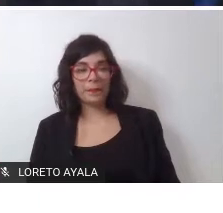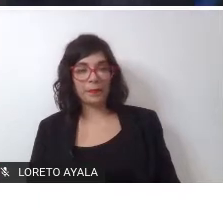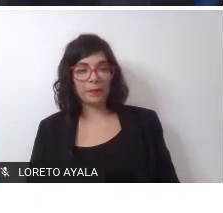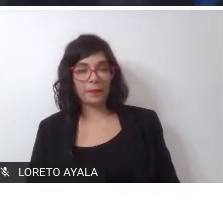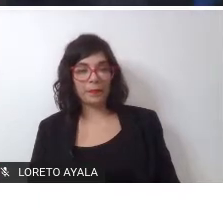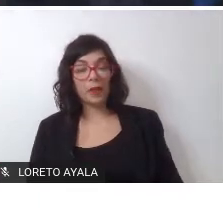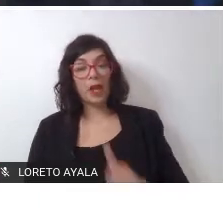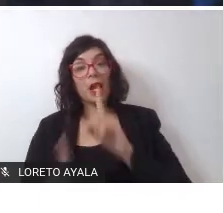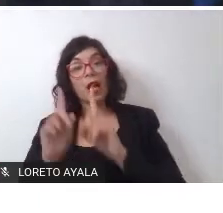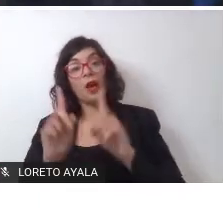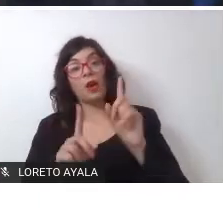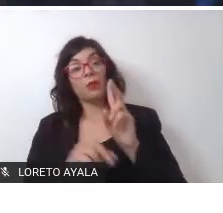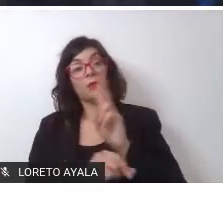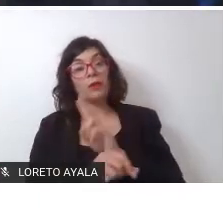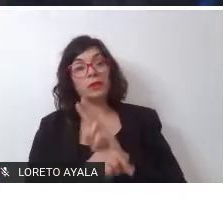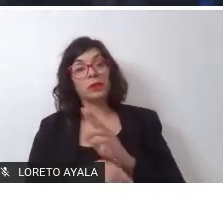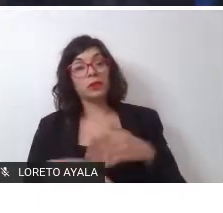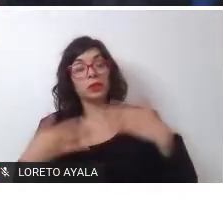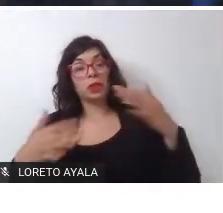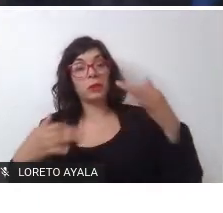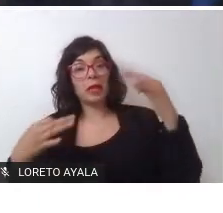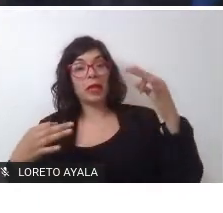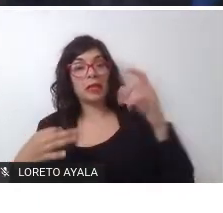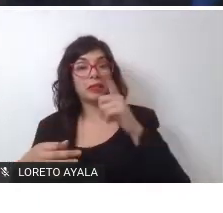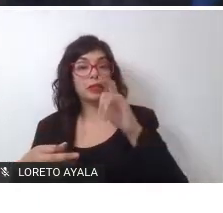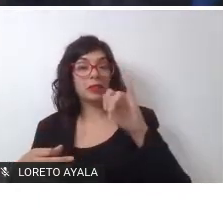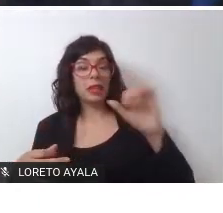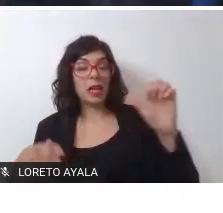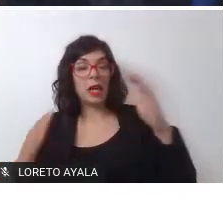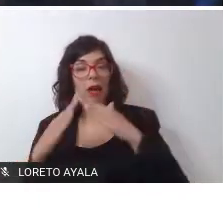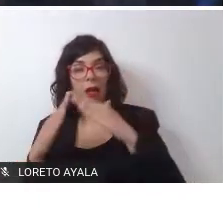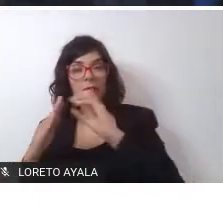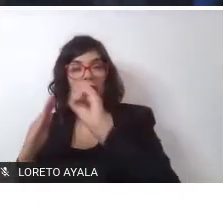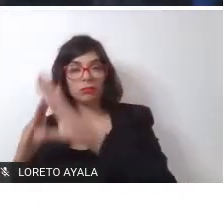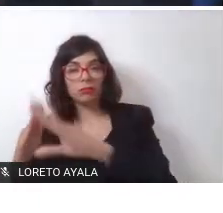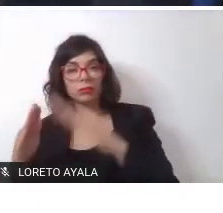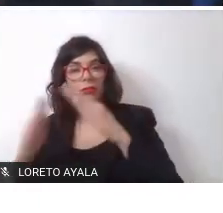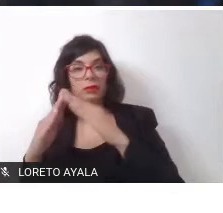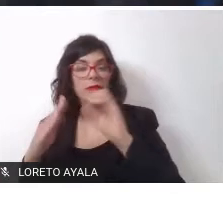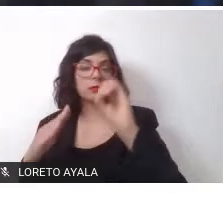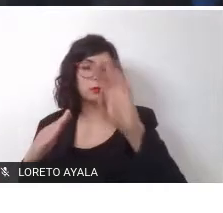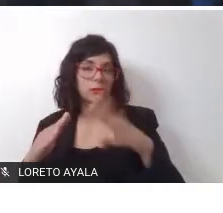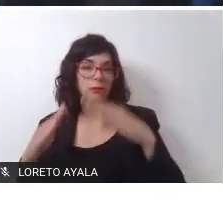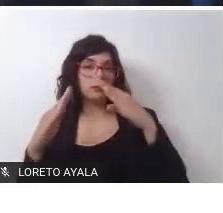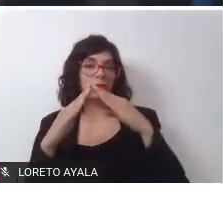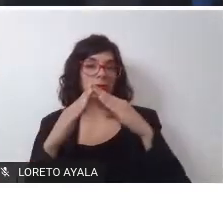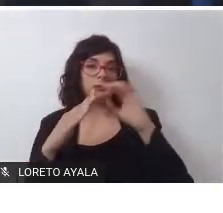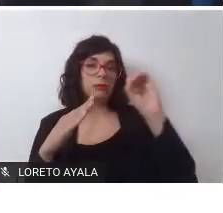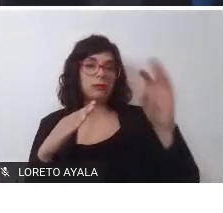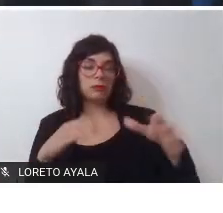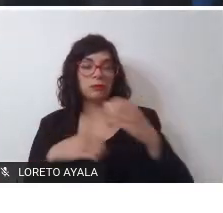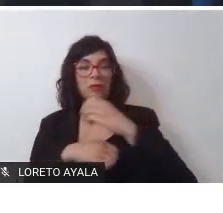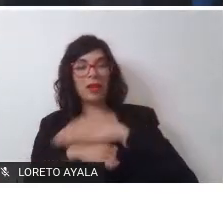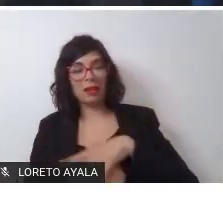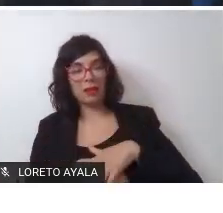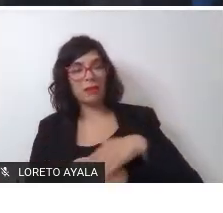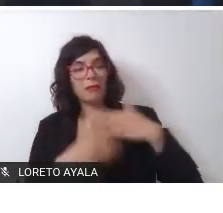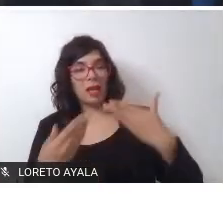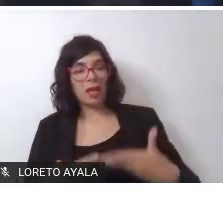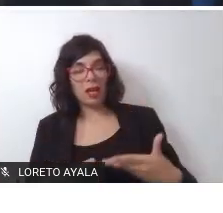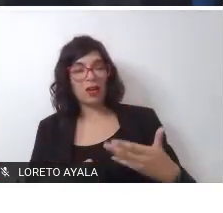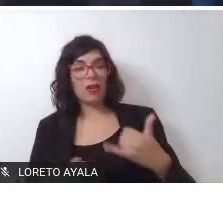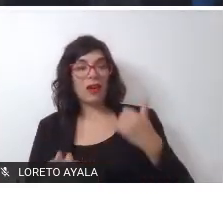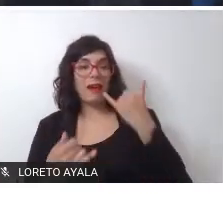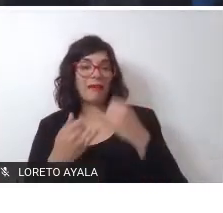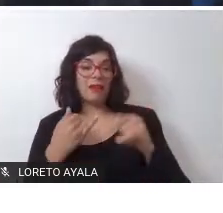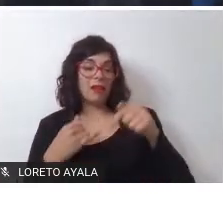profesores que van entregando las guías casa por casa, aún ahora, al inicio de la pandemia, al final de